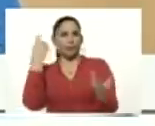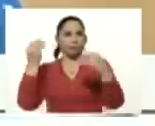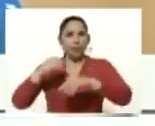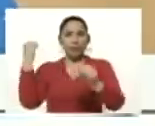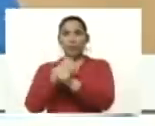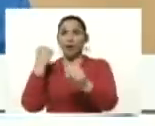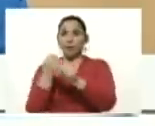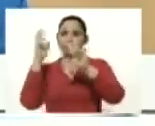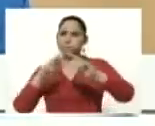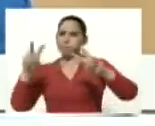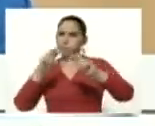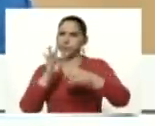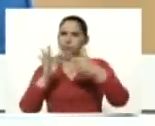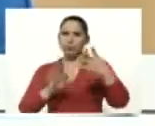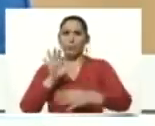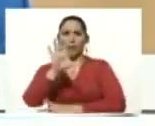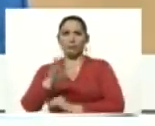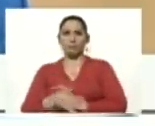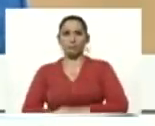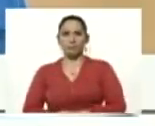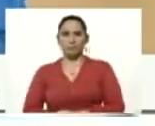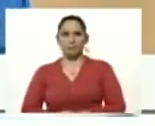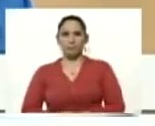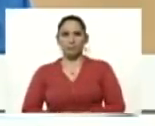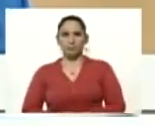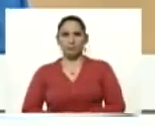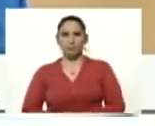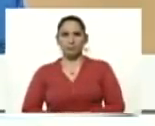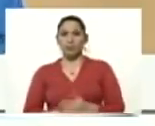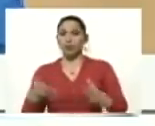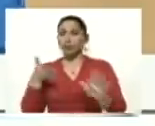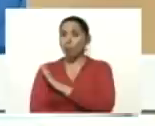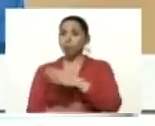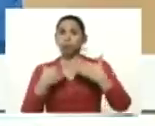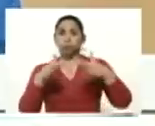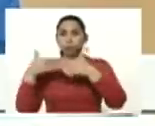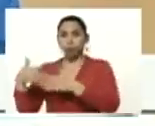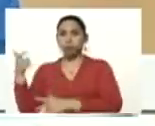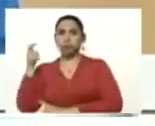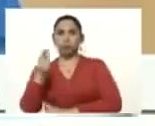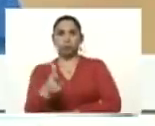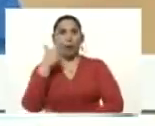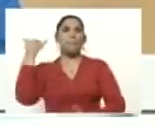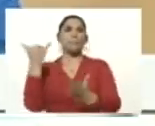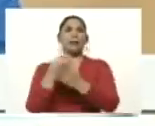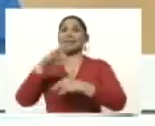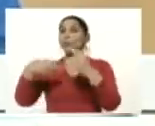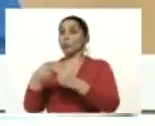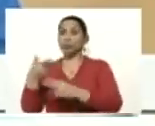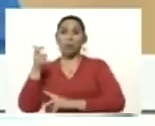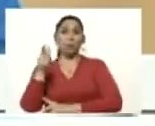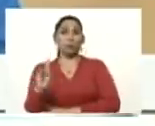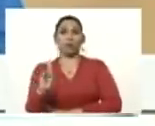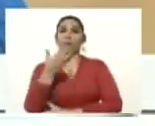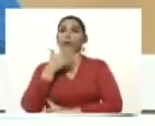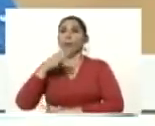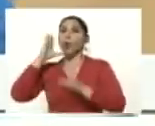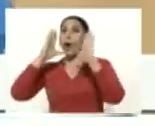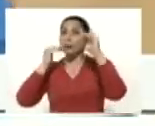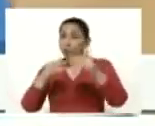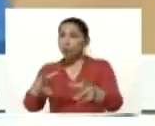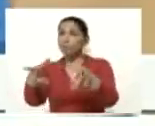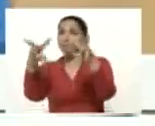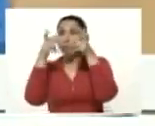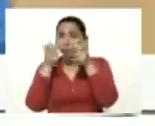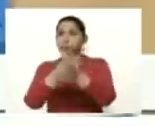trabajar en función del país. De las garantías, del transporte. que ningún transportista, atención, óiganme,